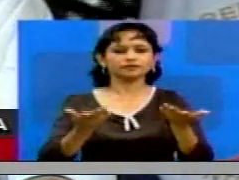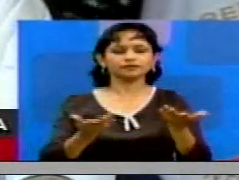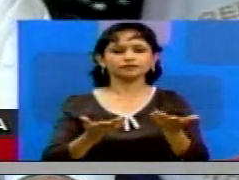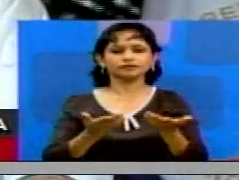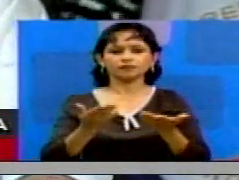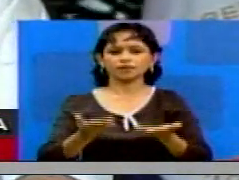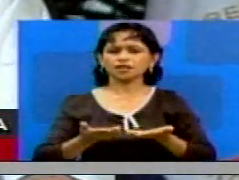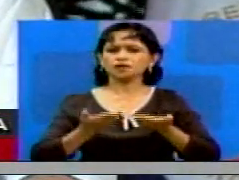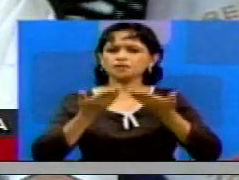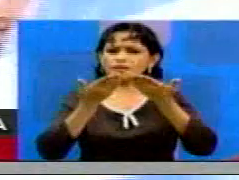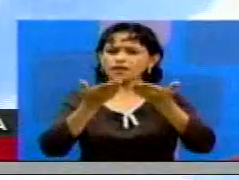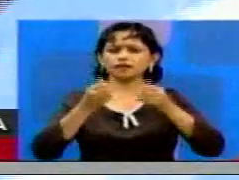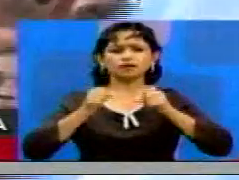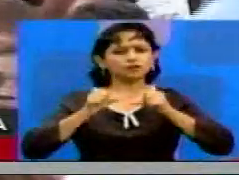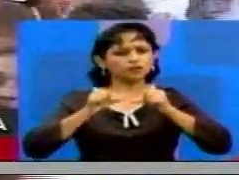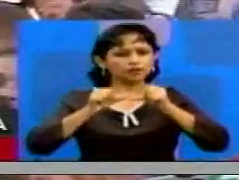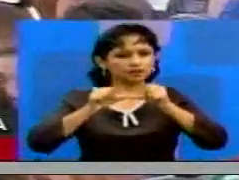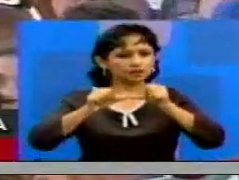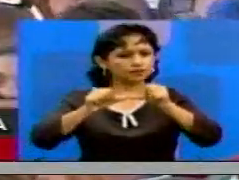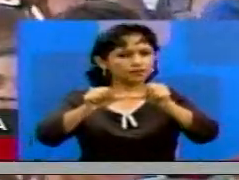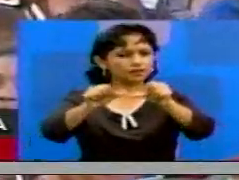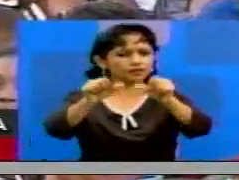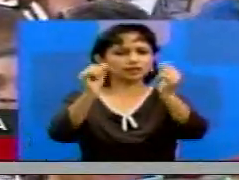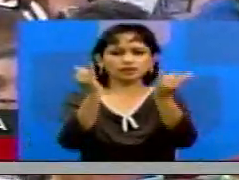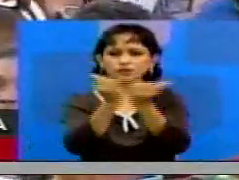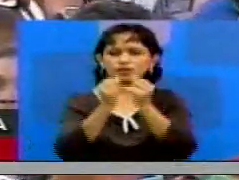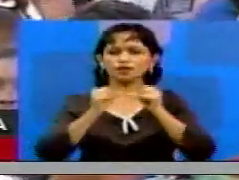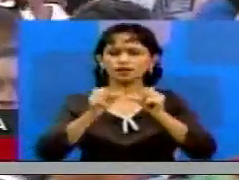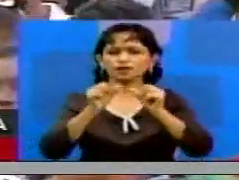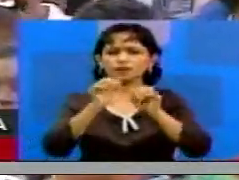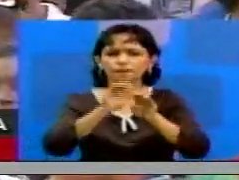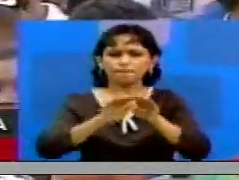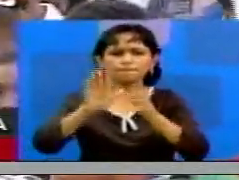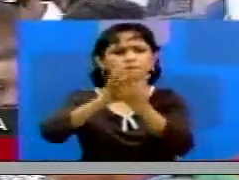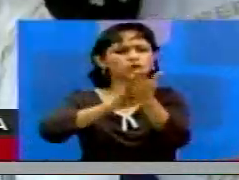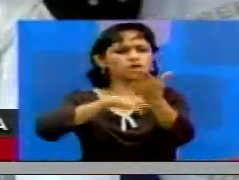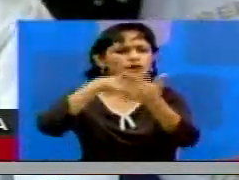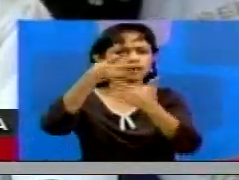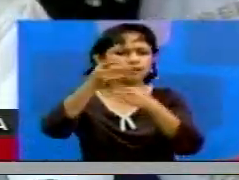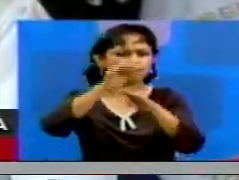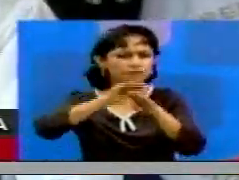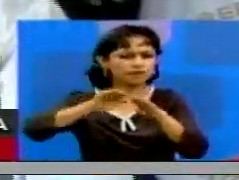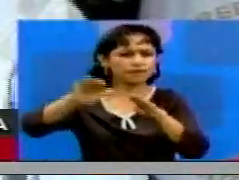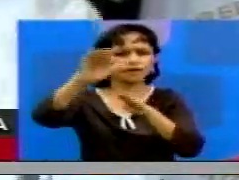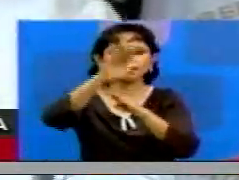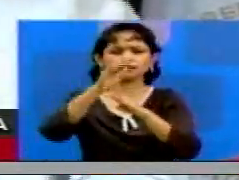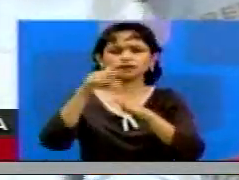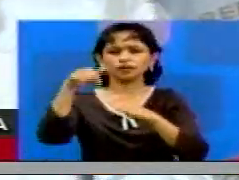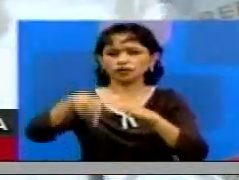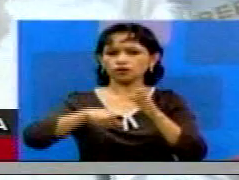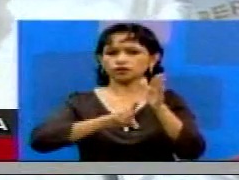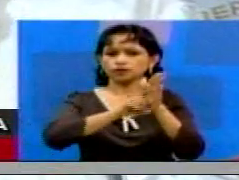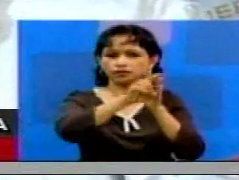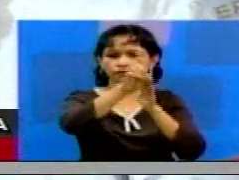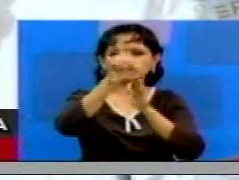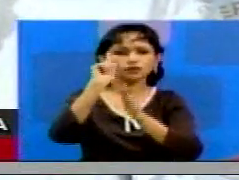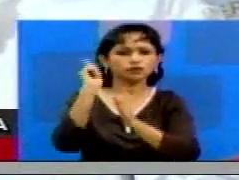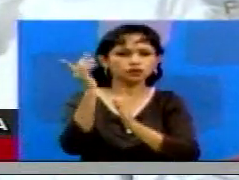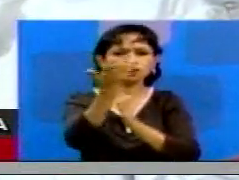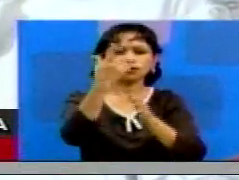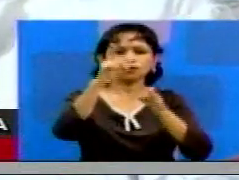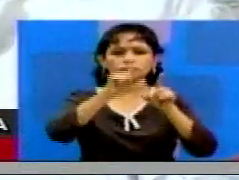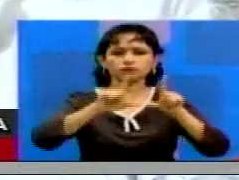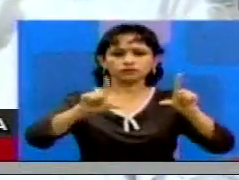va a darle continuidad y va a profundizar los programas que venimos desarrollando en todos los